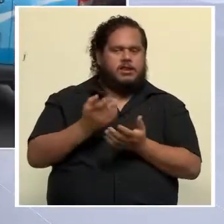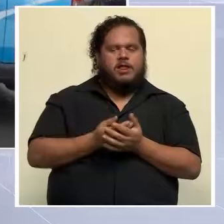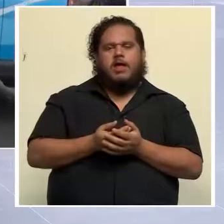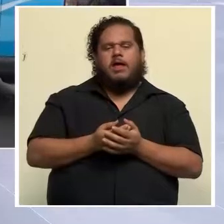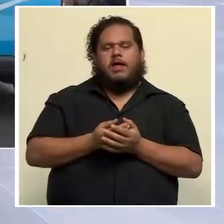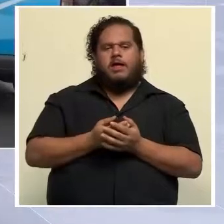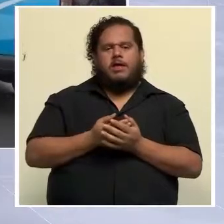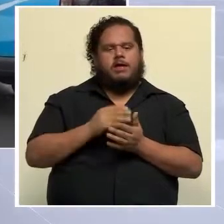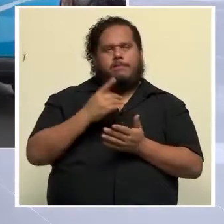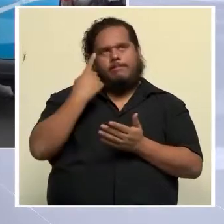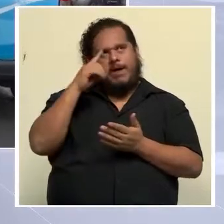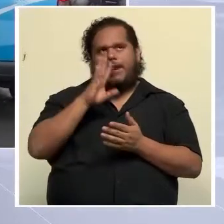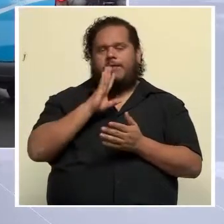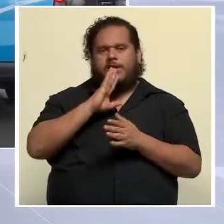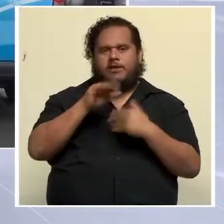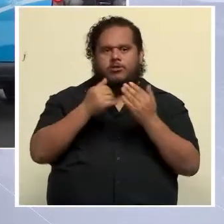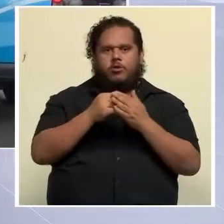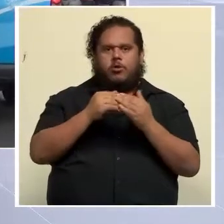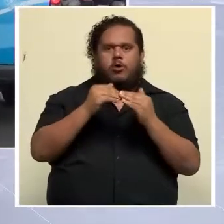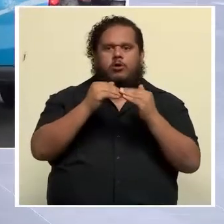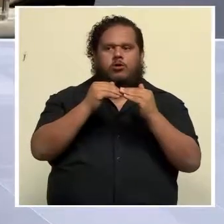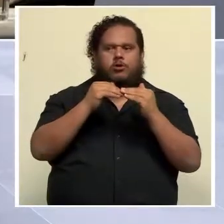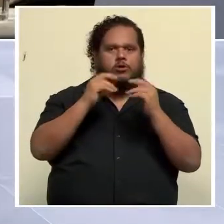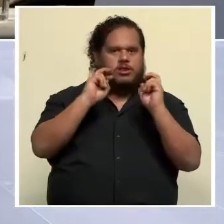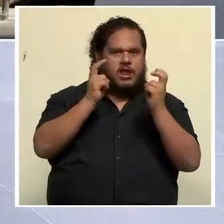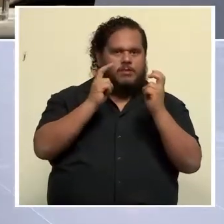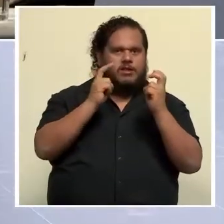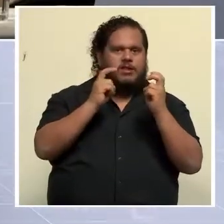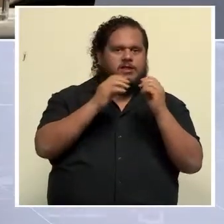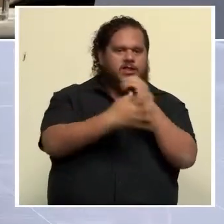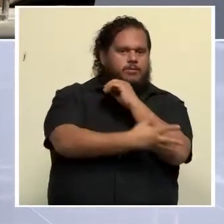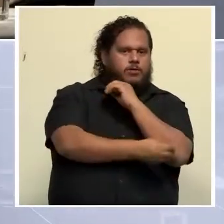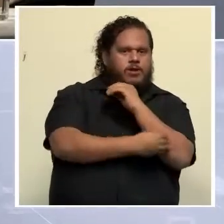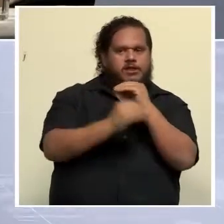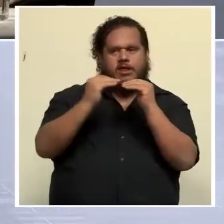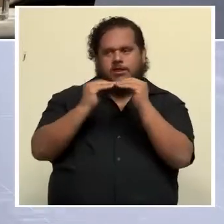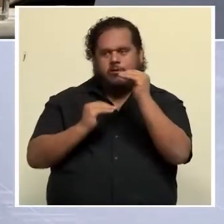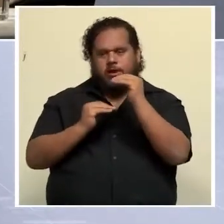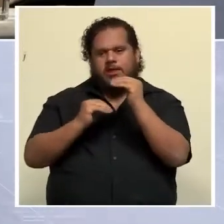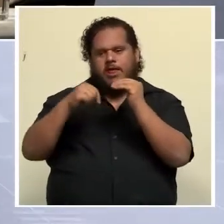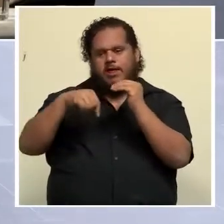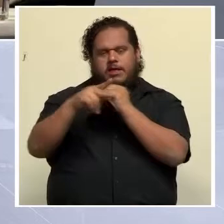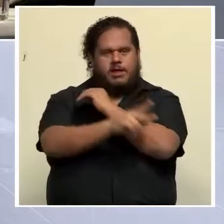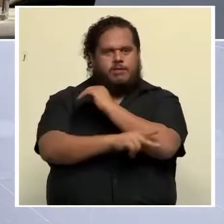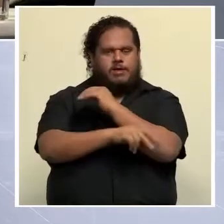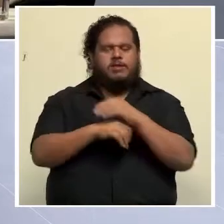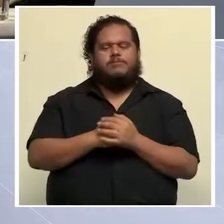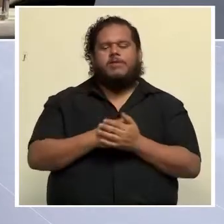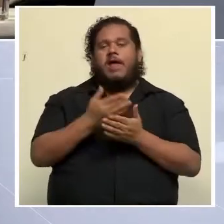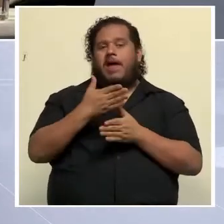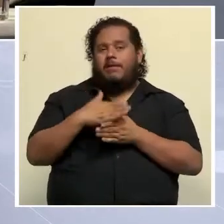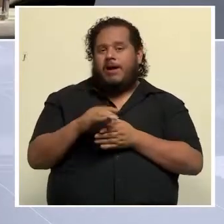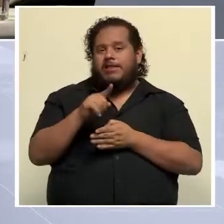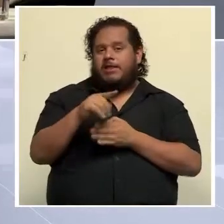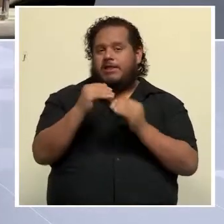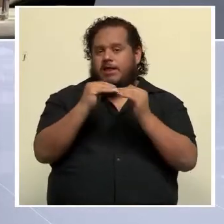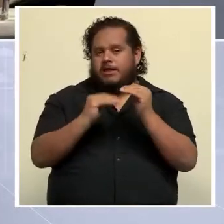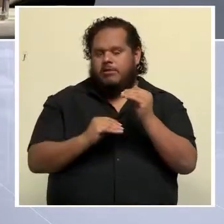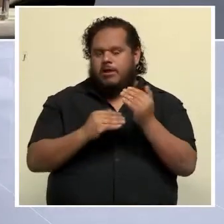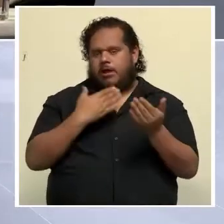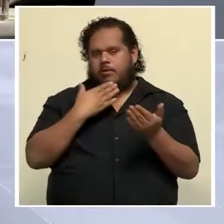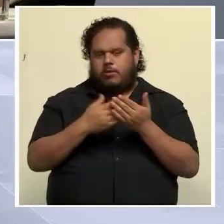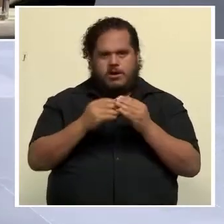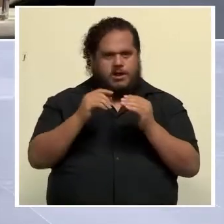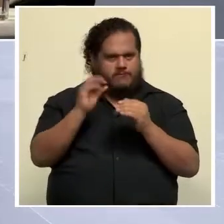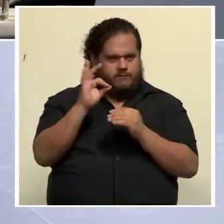todos los temas de pobreza, de desempleo y de desigualdad en el país. Parte de esta complejidad que menciona usted es en buena medida porque son